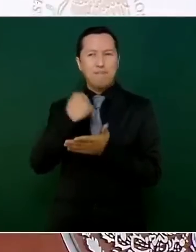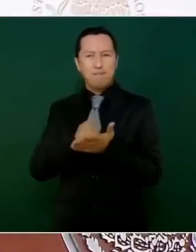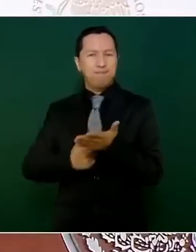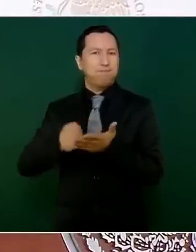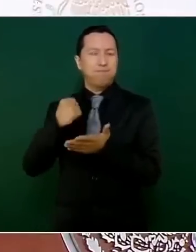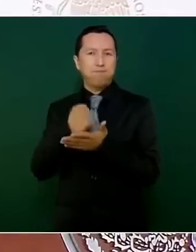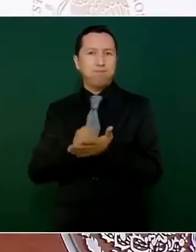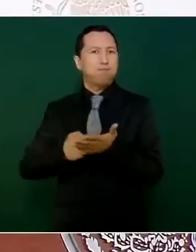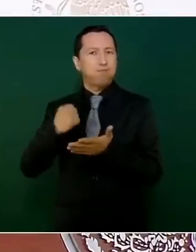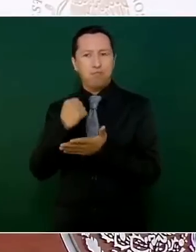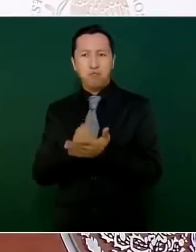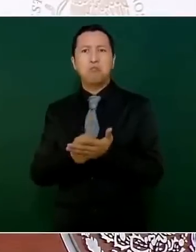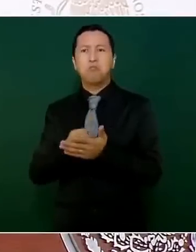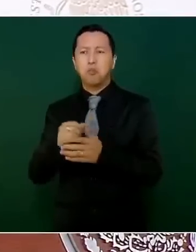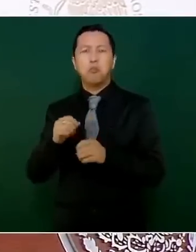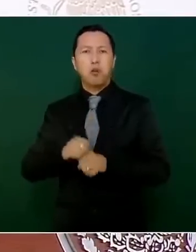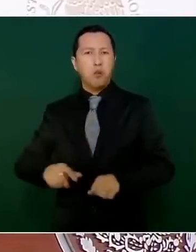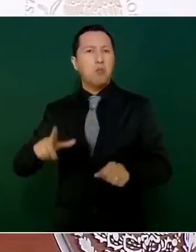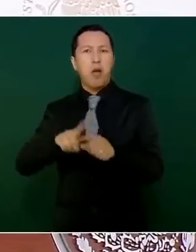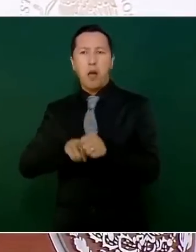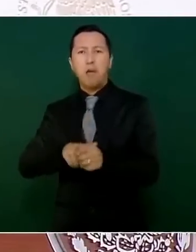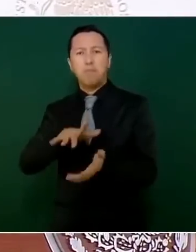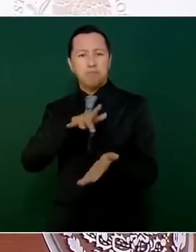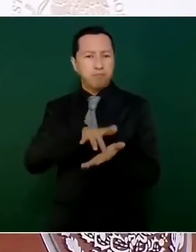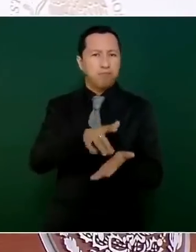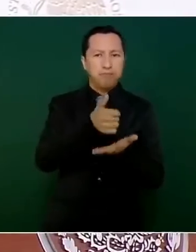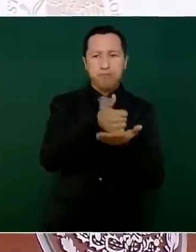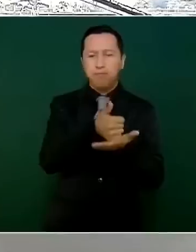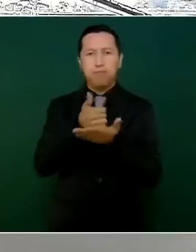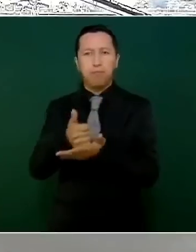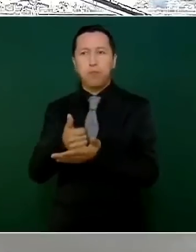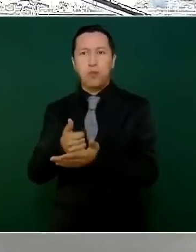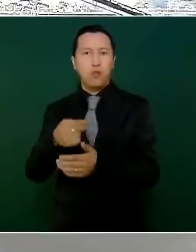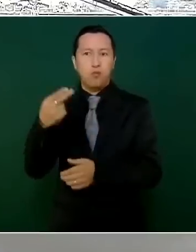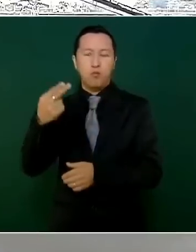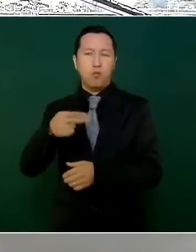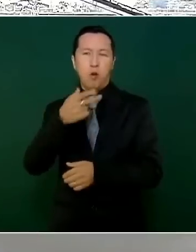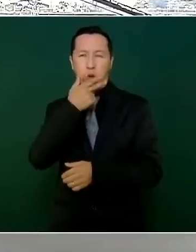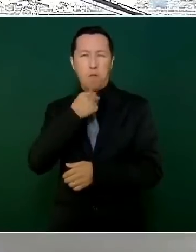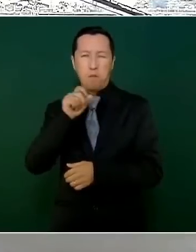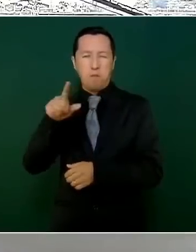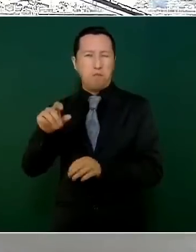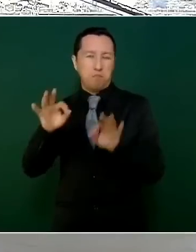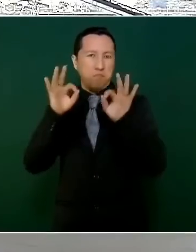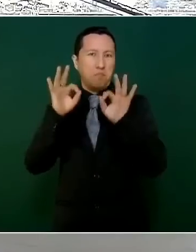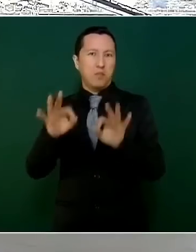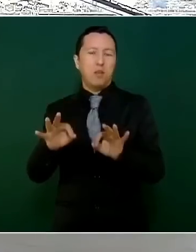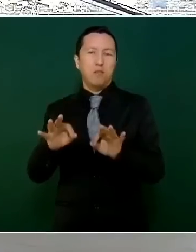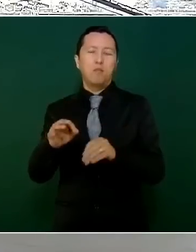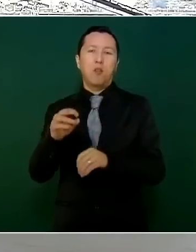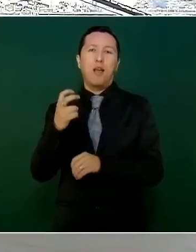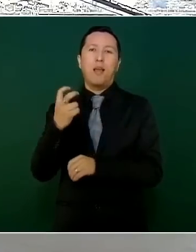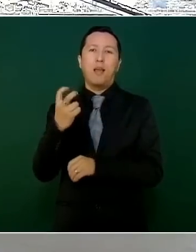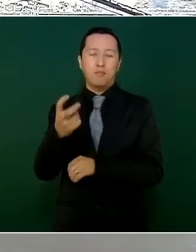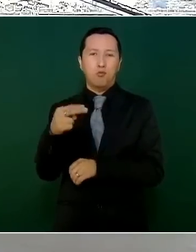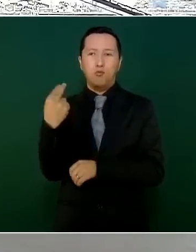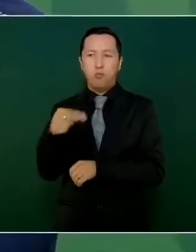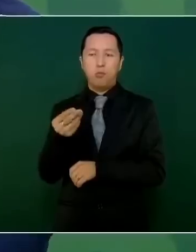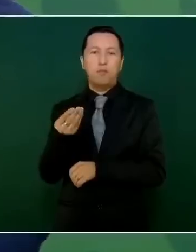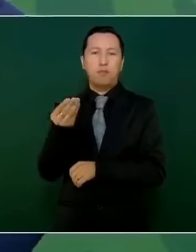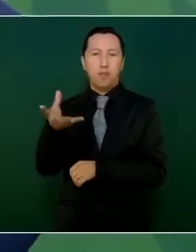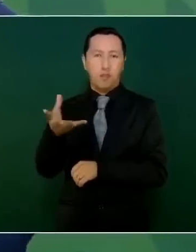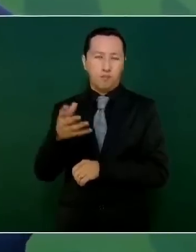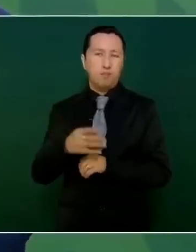revolucionario ejemplar. Entonces, ese aeropuerto lleva su nombre.